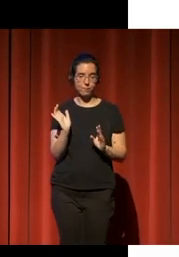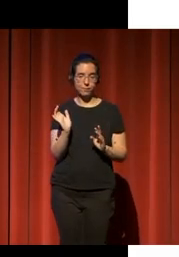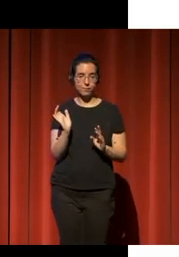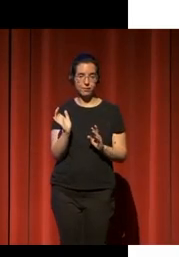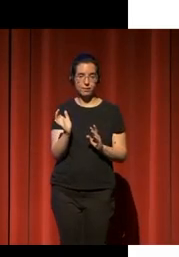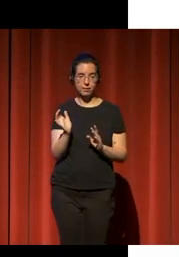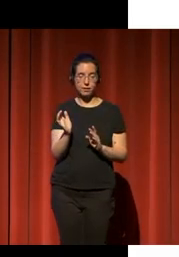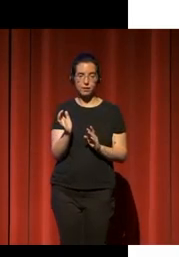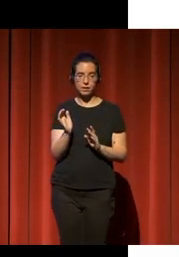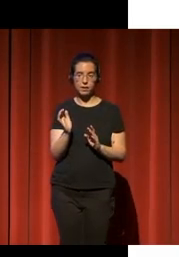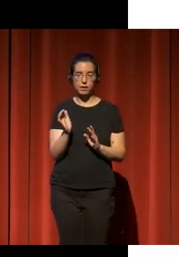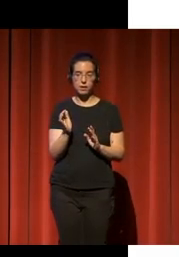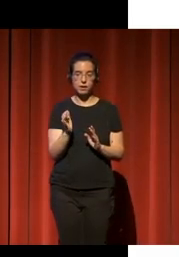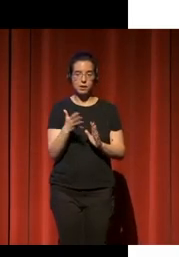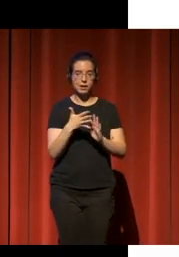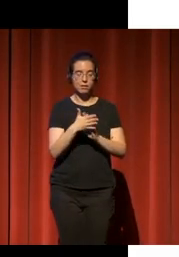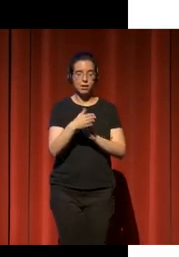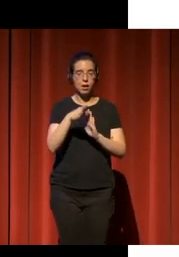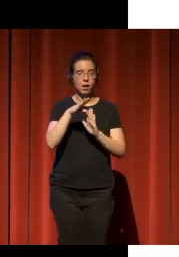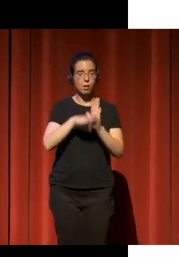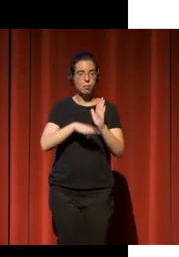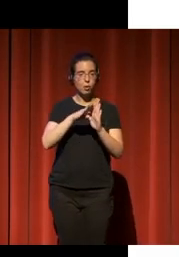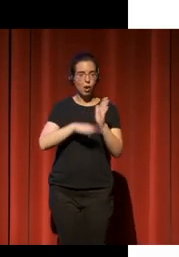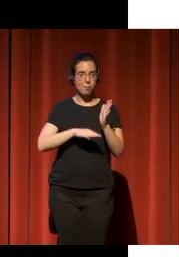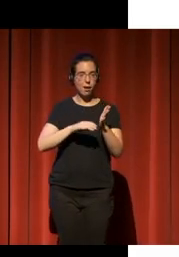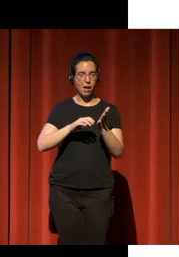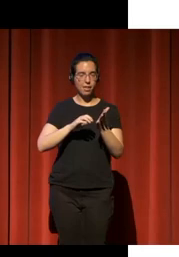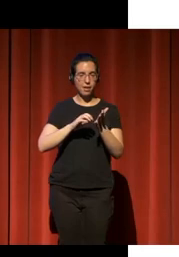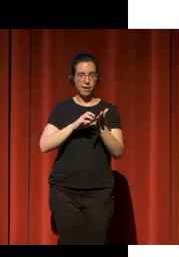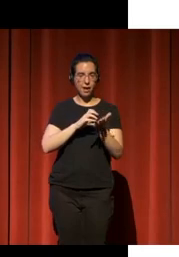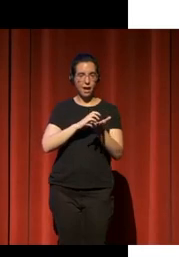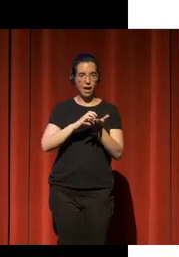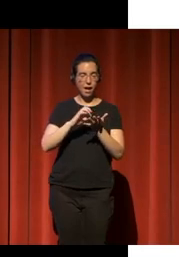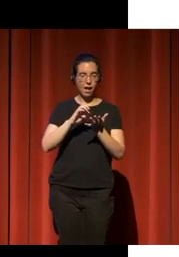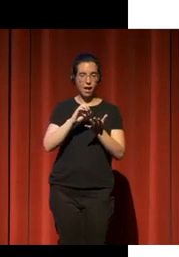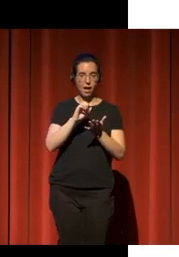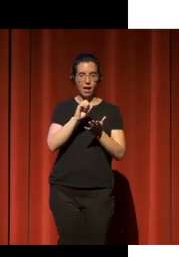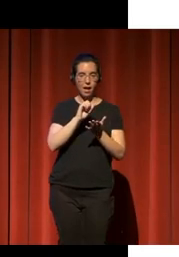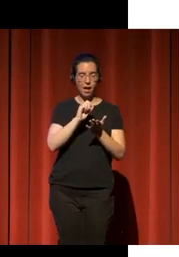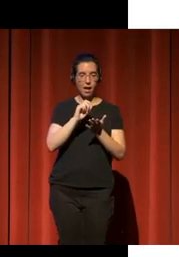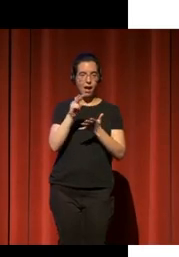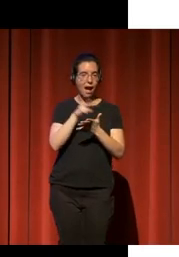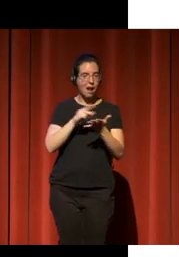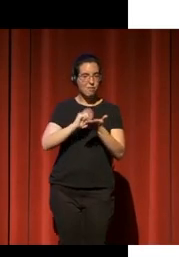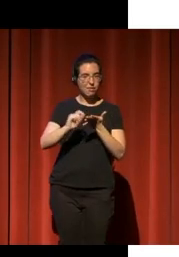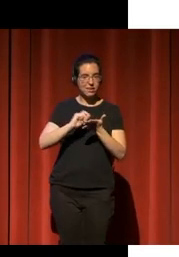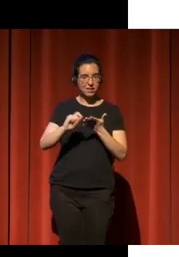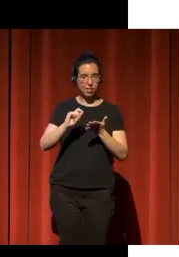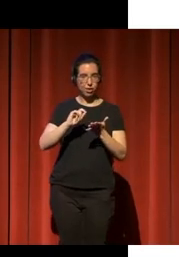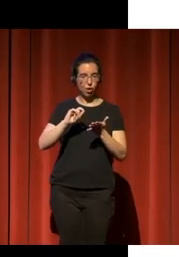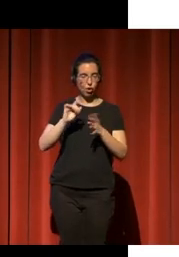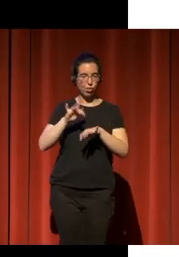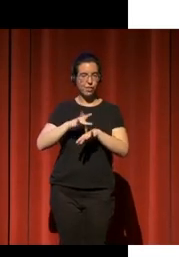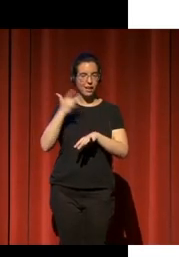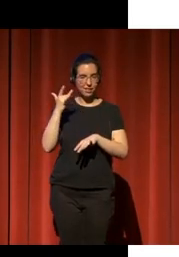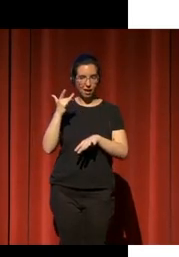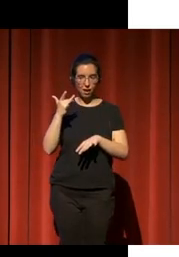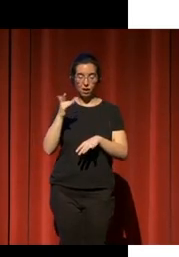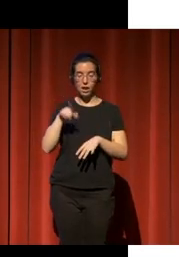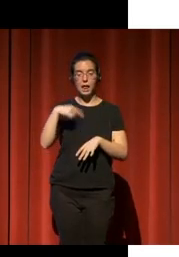el creo que es el programa de alfabetización digital que se hizo a través de los laboratorios luego fue